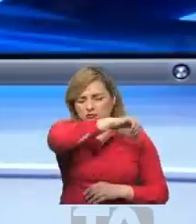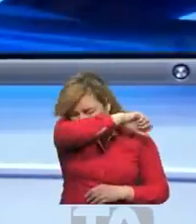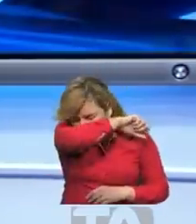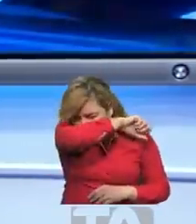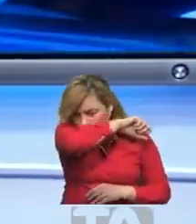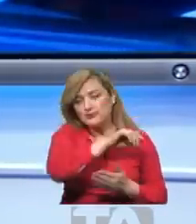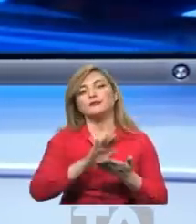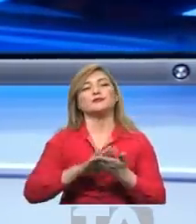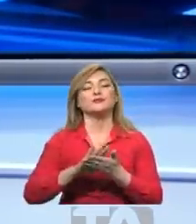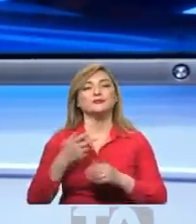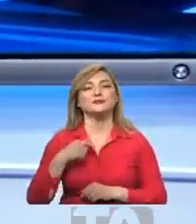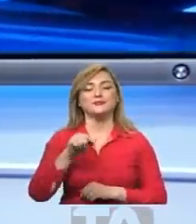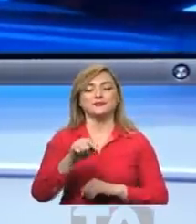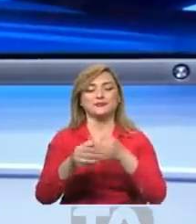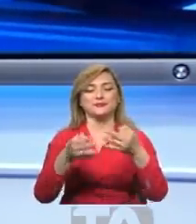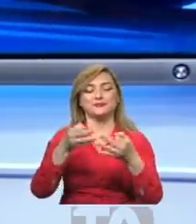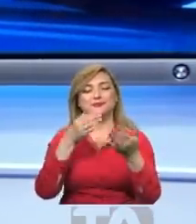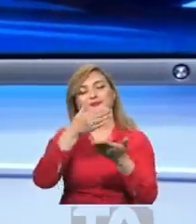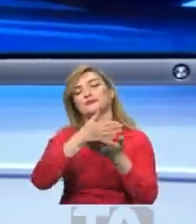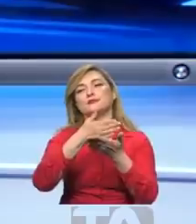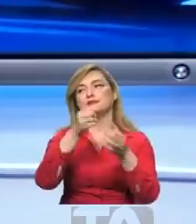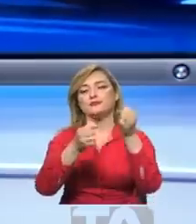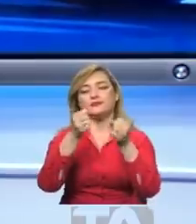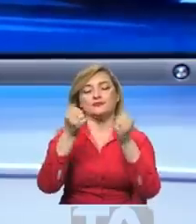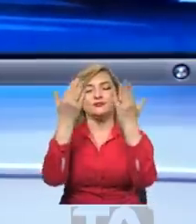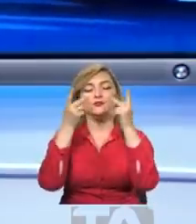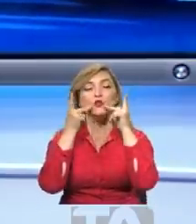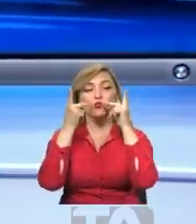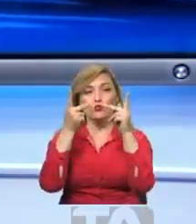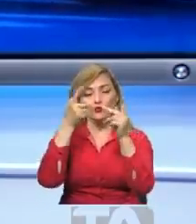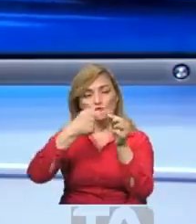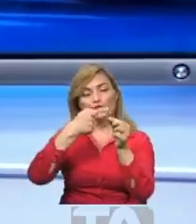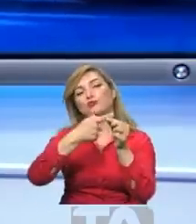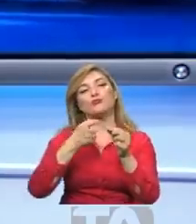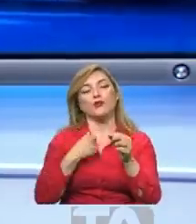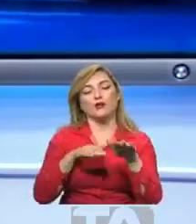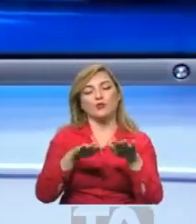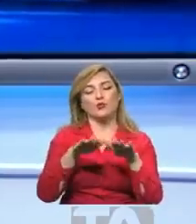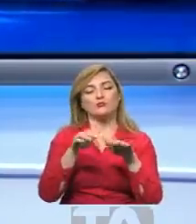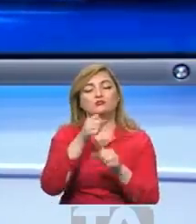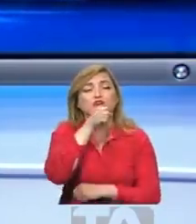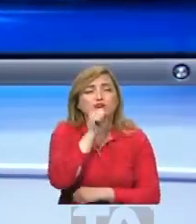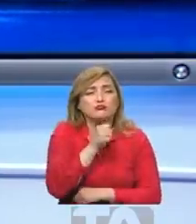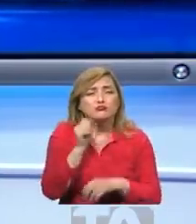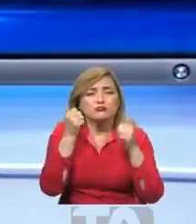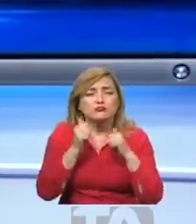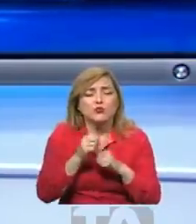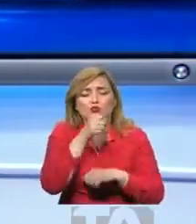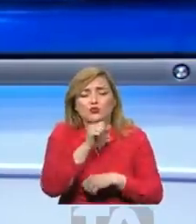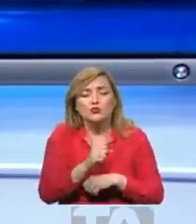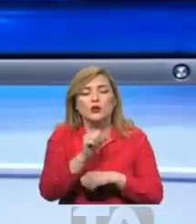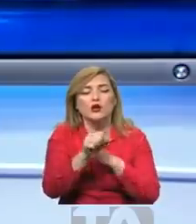un juicio contra el chofer de la empresa de obras públicas de Quito que atropelló y mató con una volqueta a una mujer de